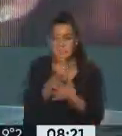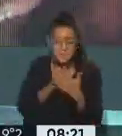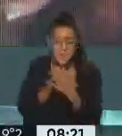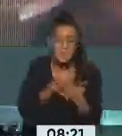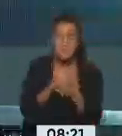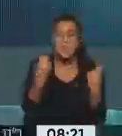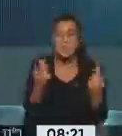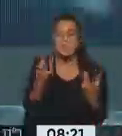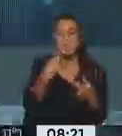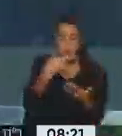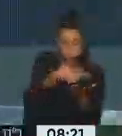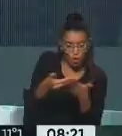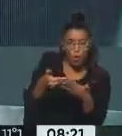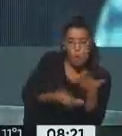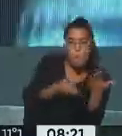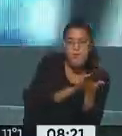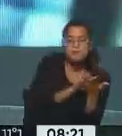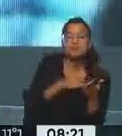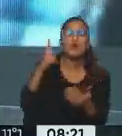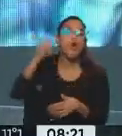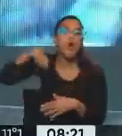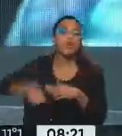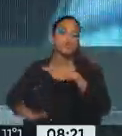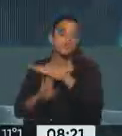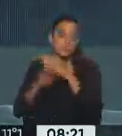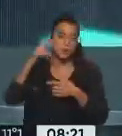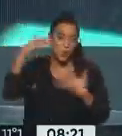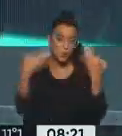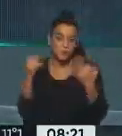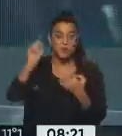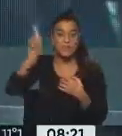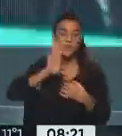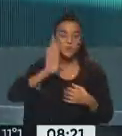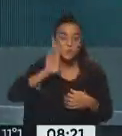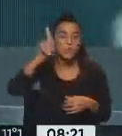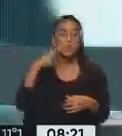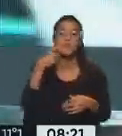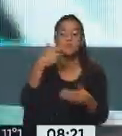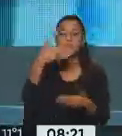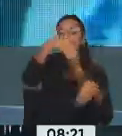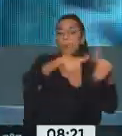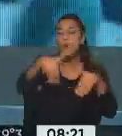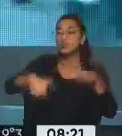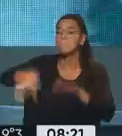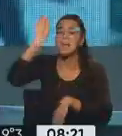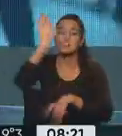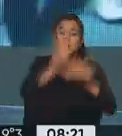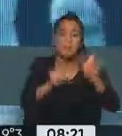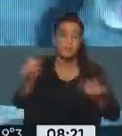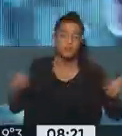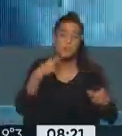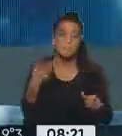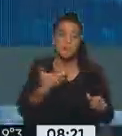revelación del contenido de un documento de la corte suprema de justicia de los eeuu en el que se anticipaba un voto mayoritario para